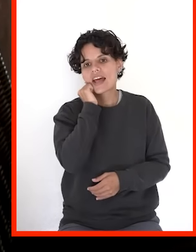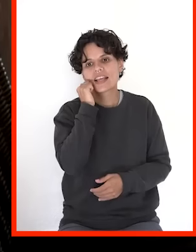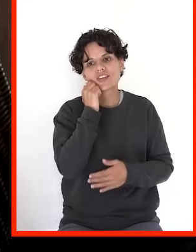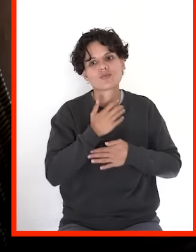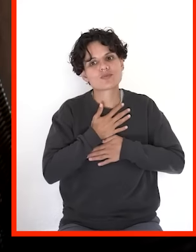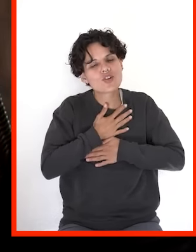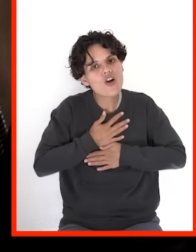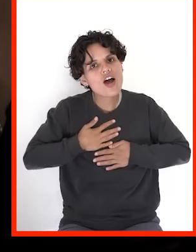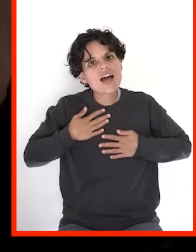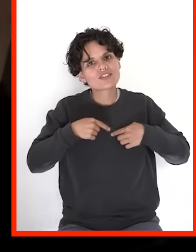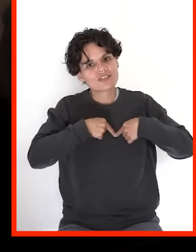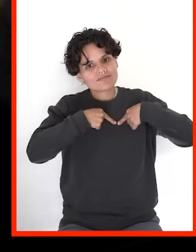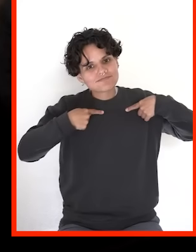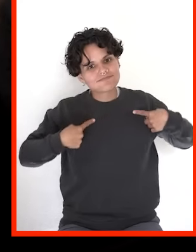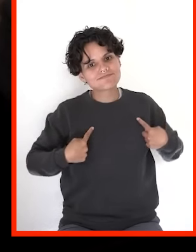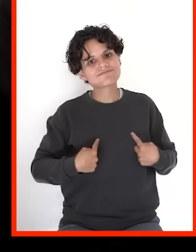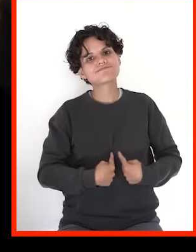No. No.